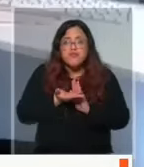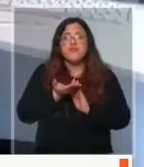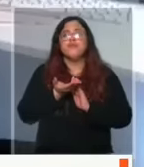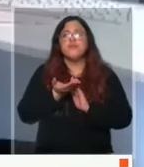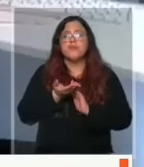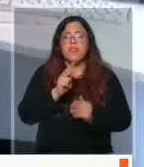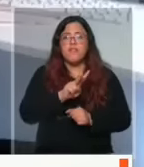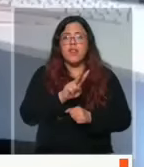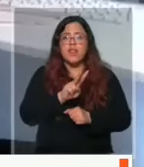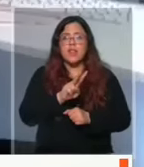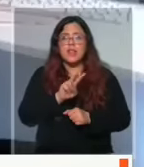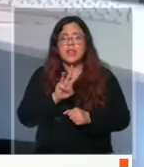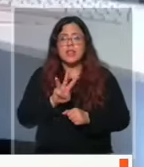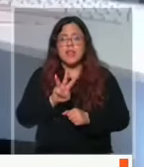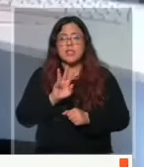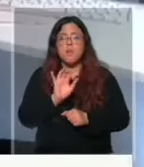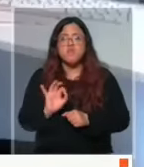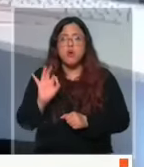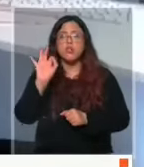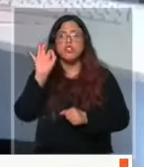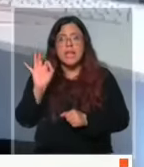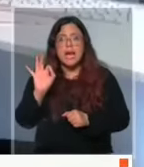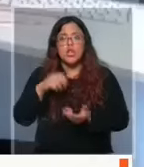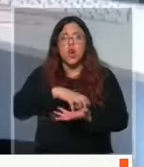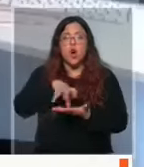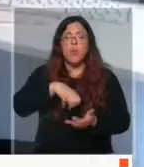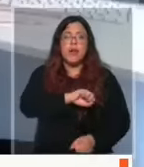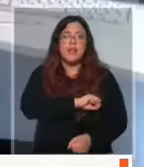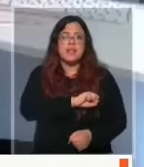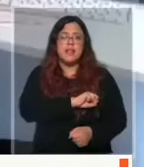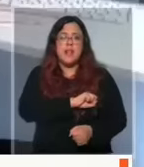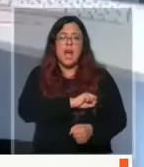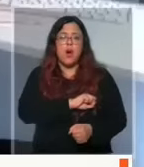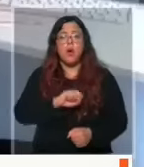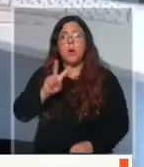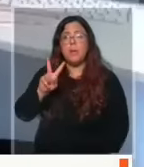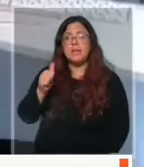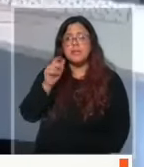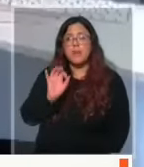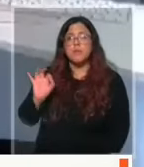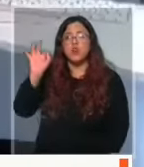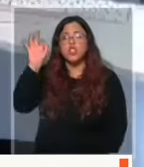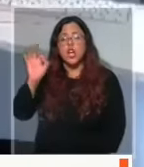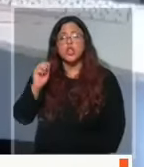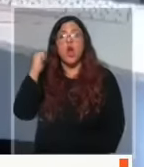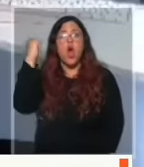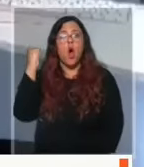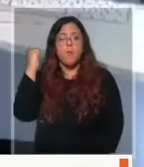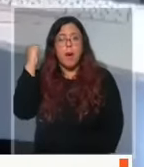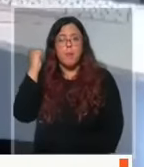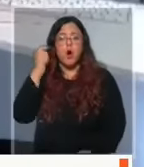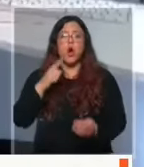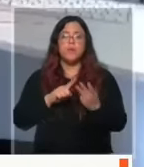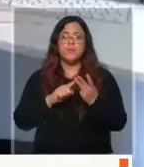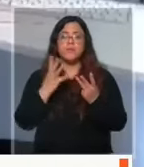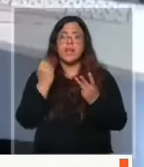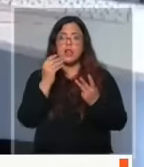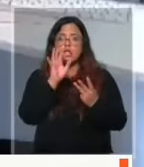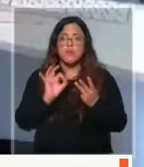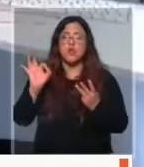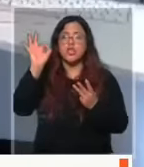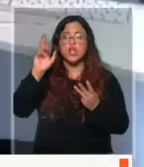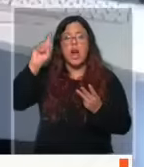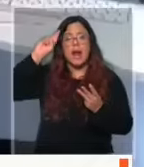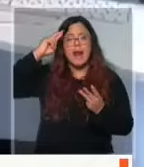un 23% en las comunas de Santiago, un 26% en Copiapó, un 14% en